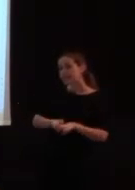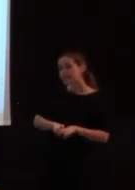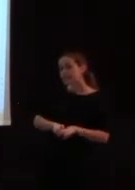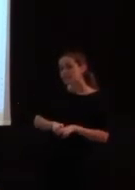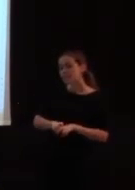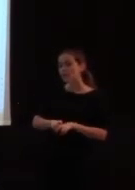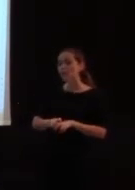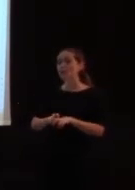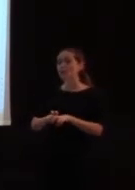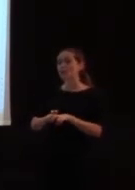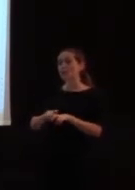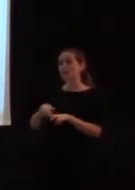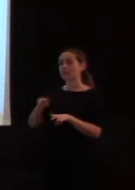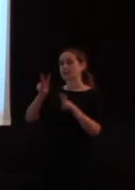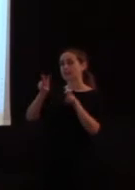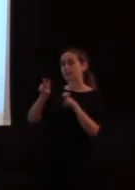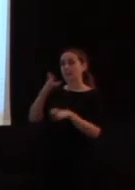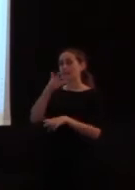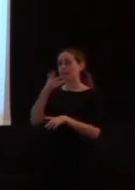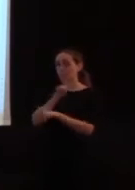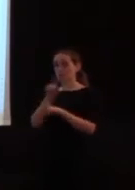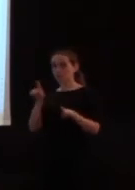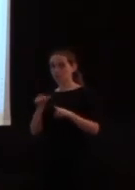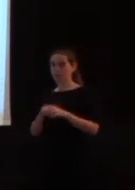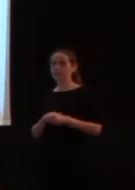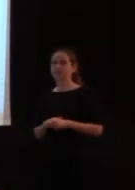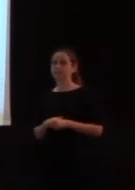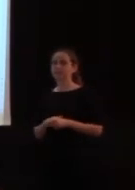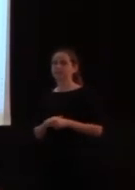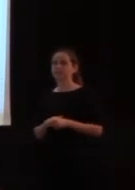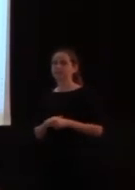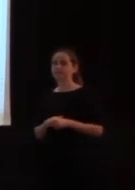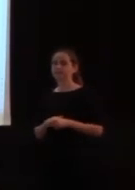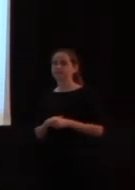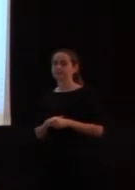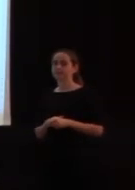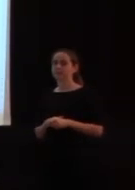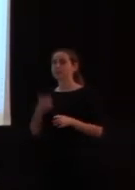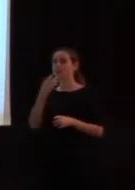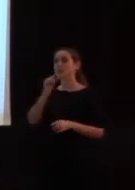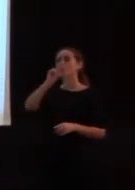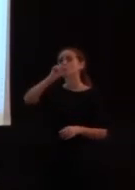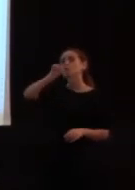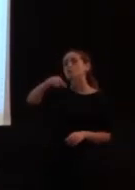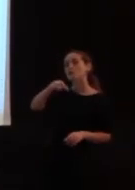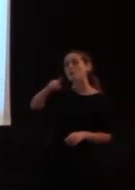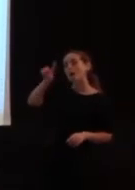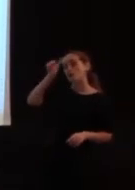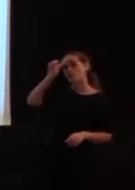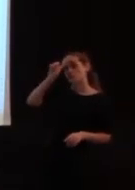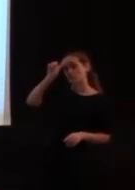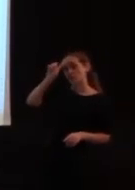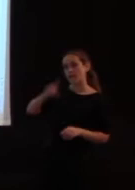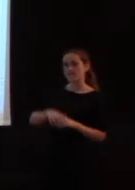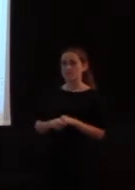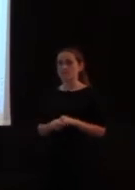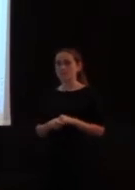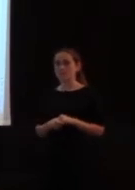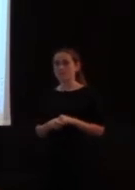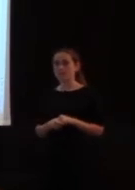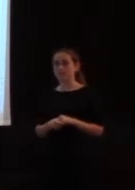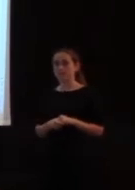ellos desconocían. ¿Vale? Por ejemplo, los que no sabían el punto y coma, pues vamos a poner una serie